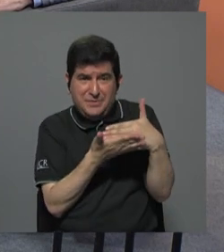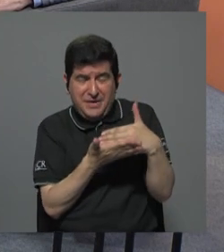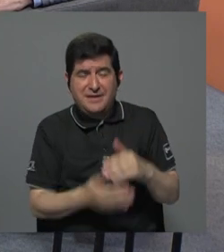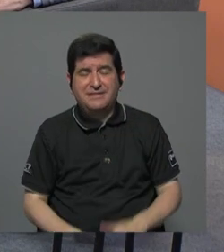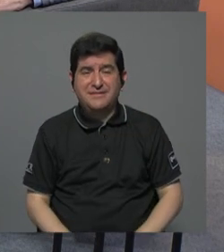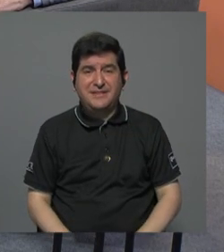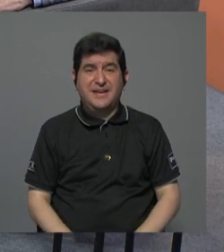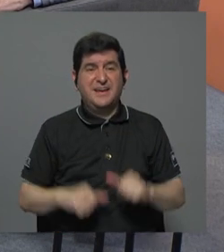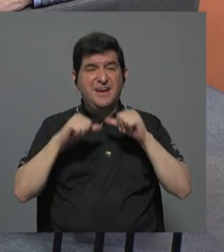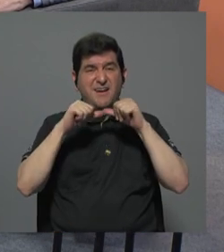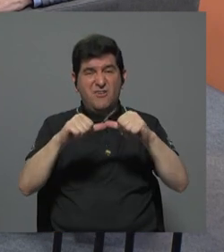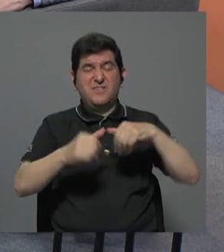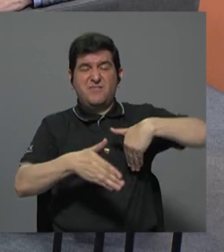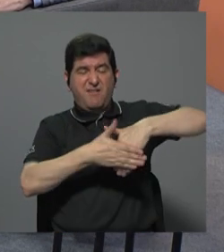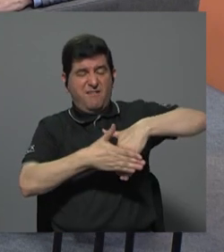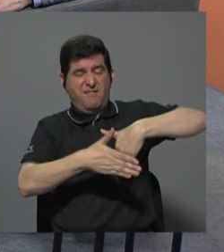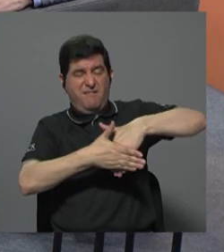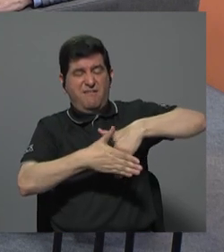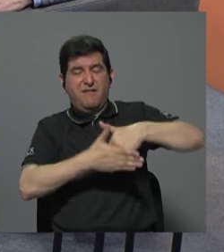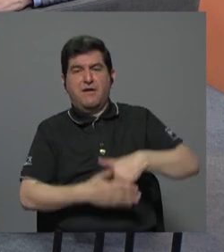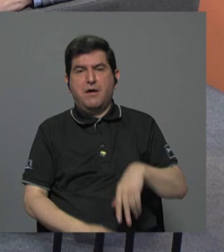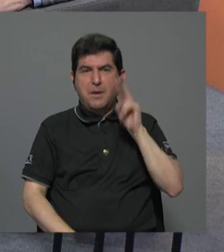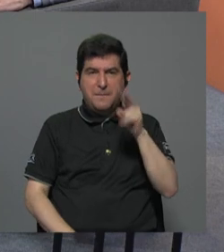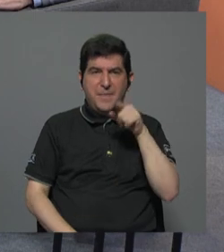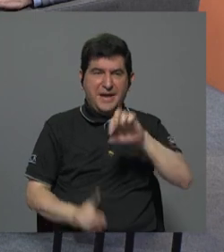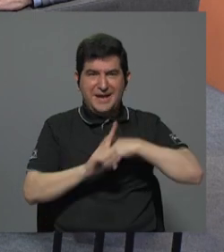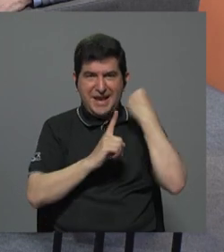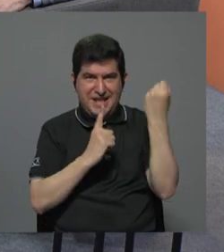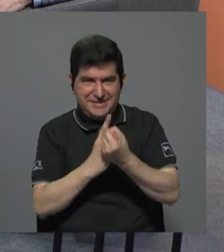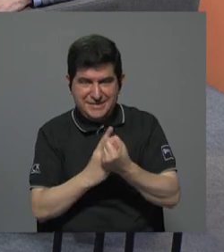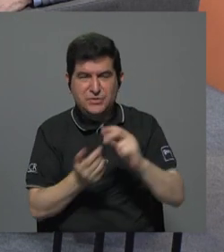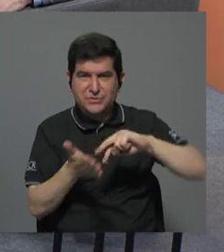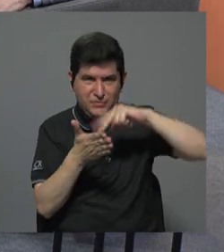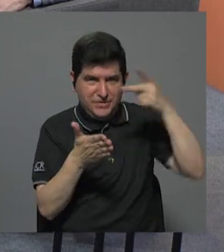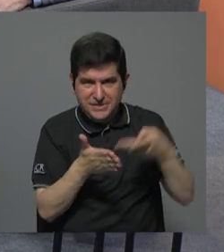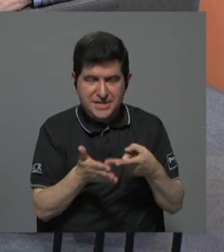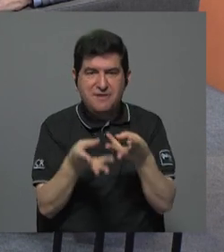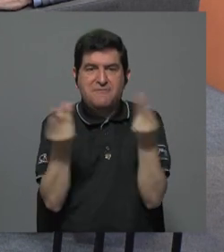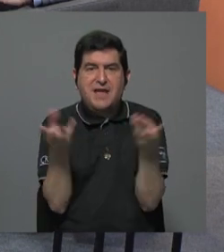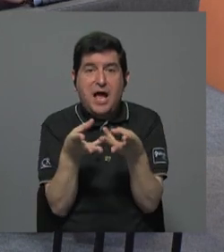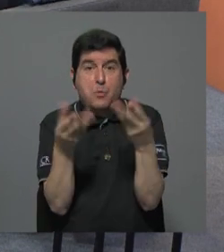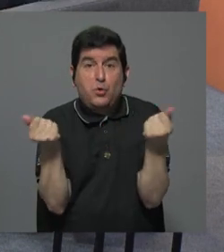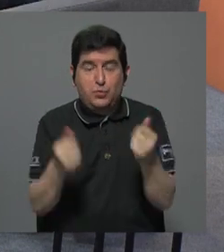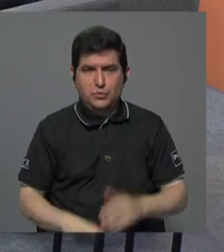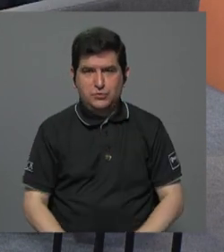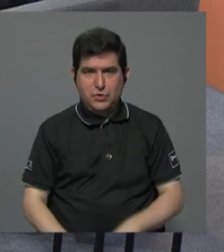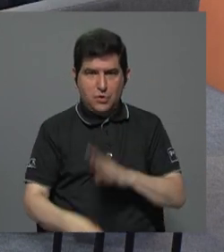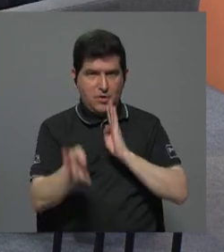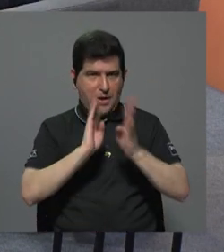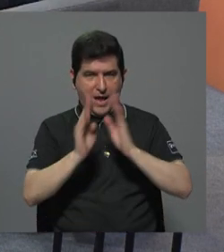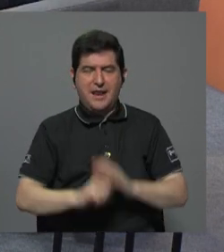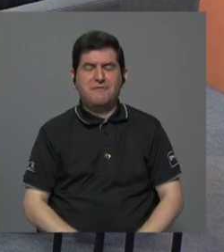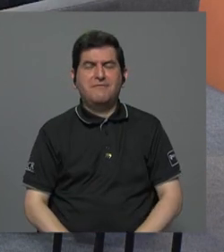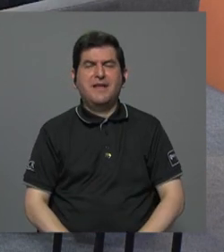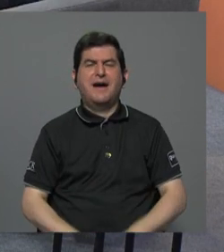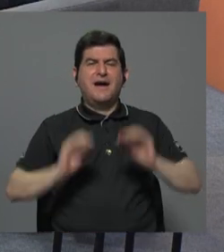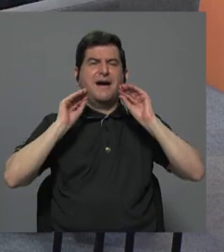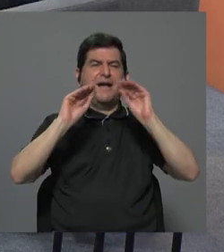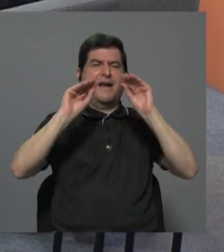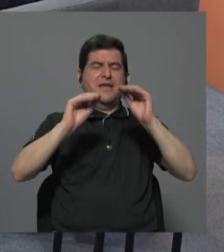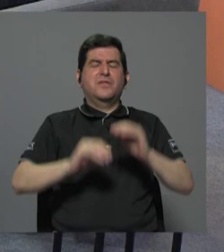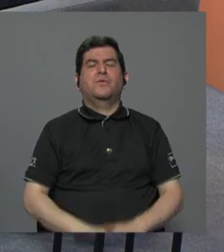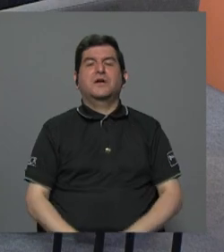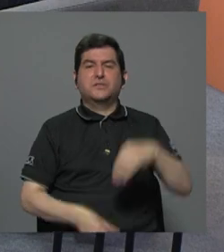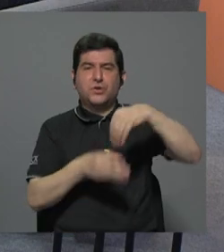vamos a seguir estando estancados tenemos que fijarnos en el denominador y el denominador es producción porque cuando hablamos por ejemplo de que la educación se le vamos a